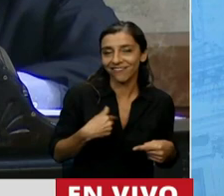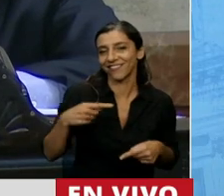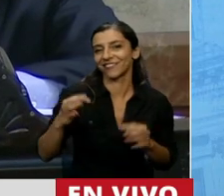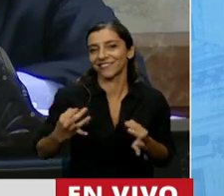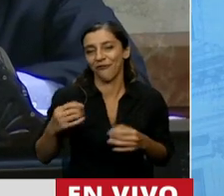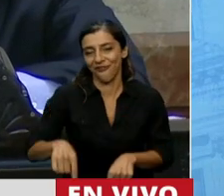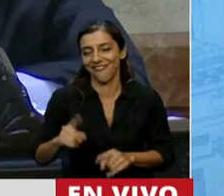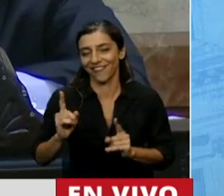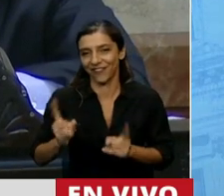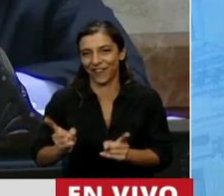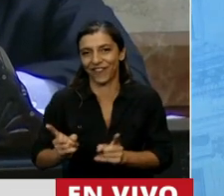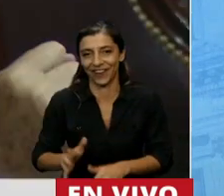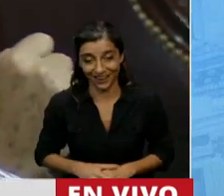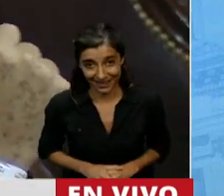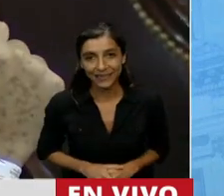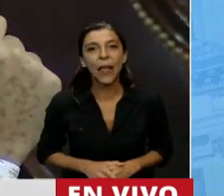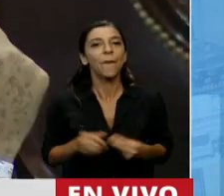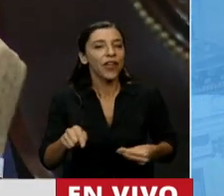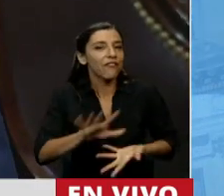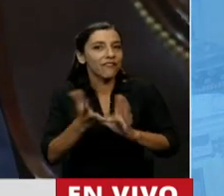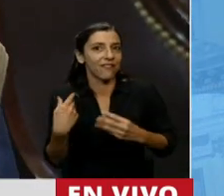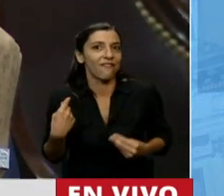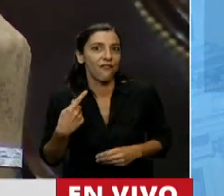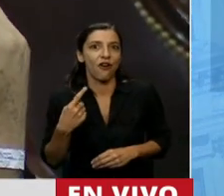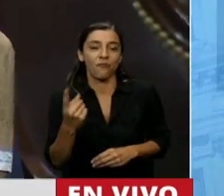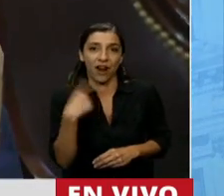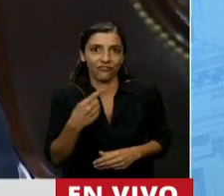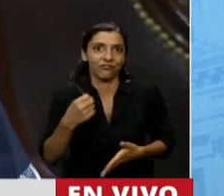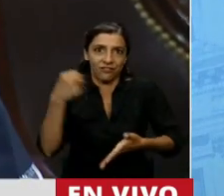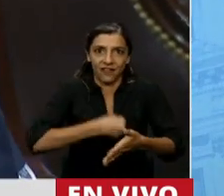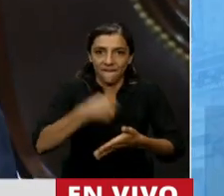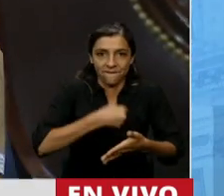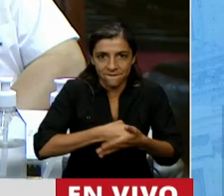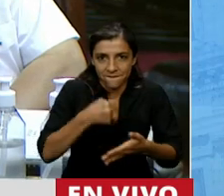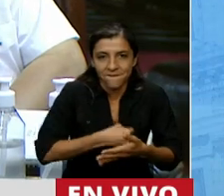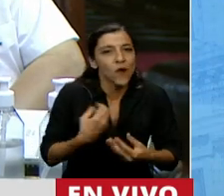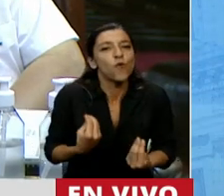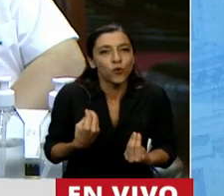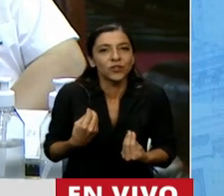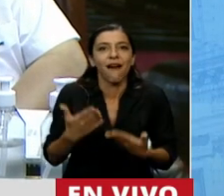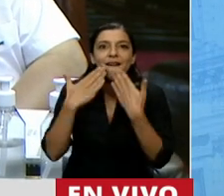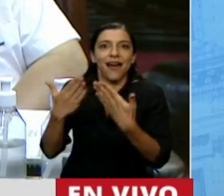¿no? Y para poder seguir luchando, porque vaya si esa mujer tiene fuerza.